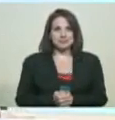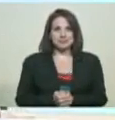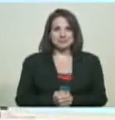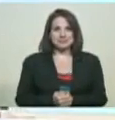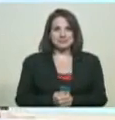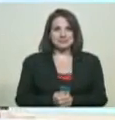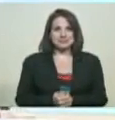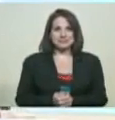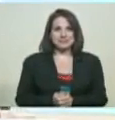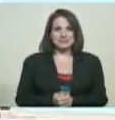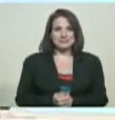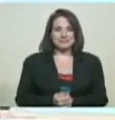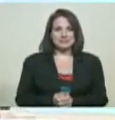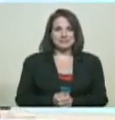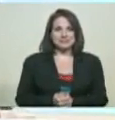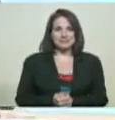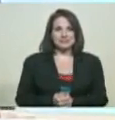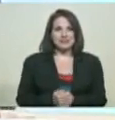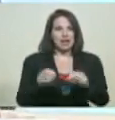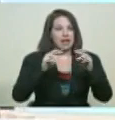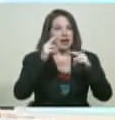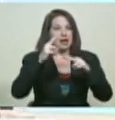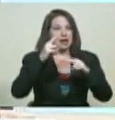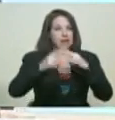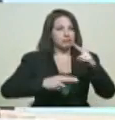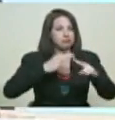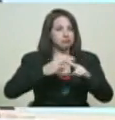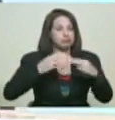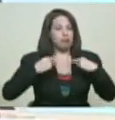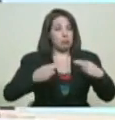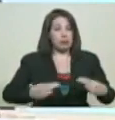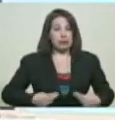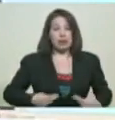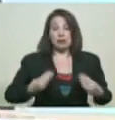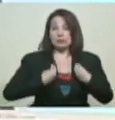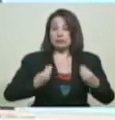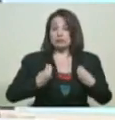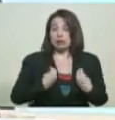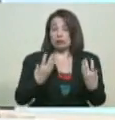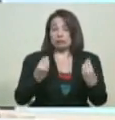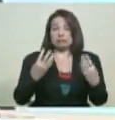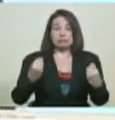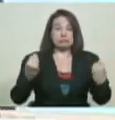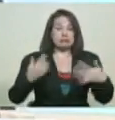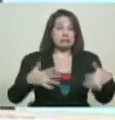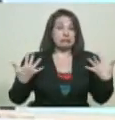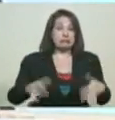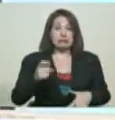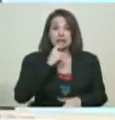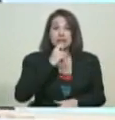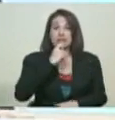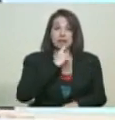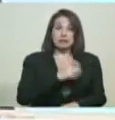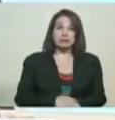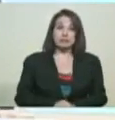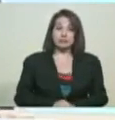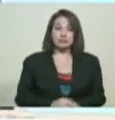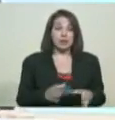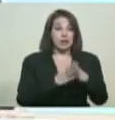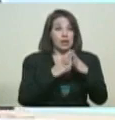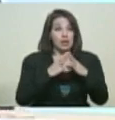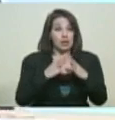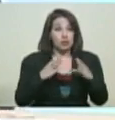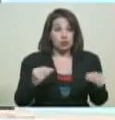humanidad ha vivido todas todas las grandes revoluciones políticas todas han